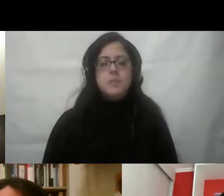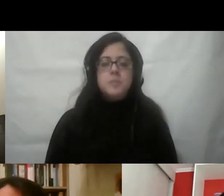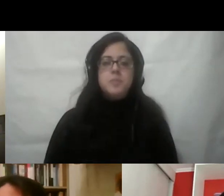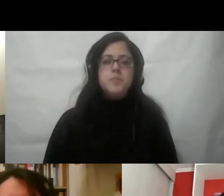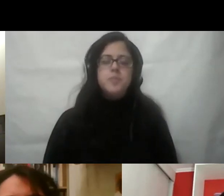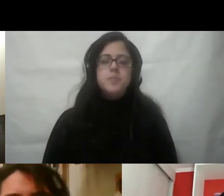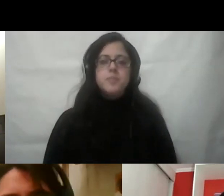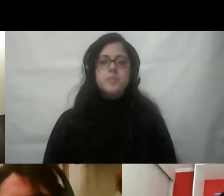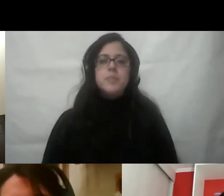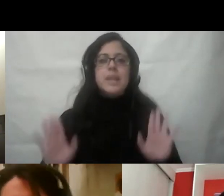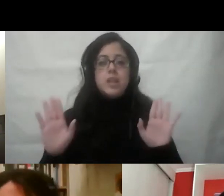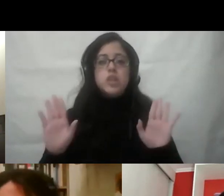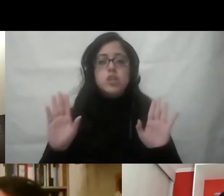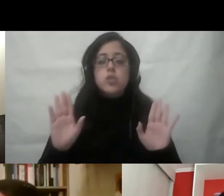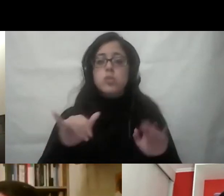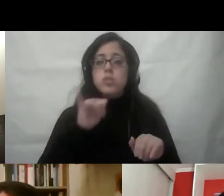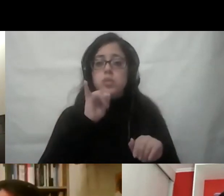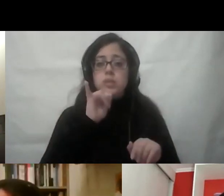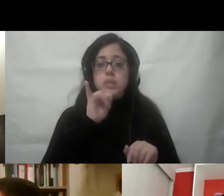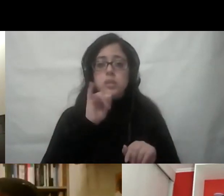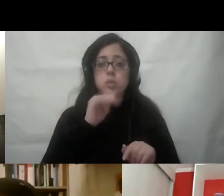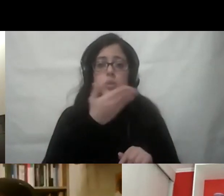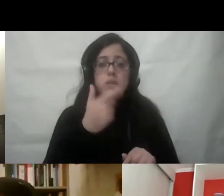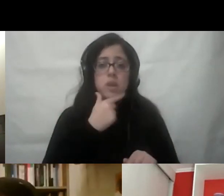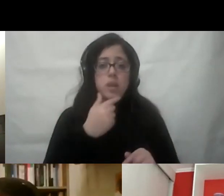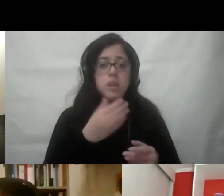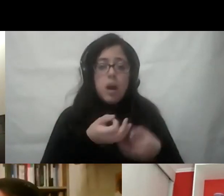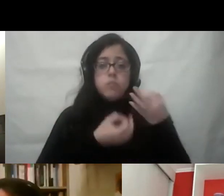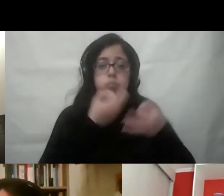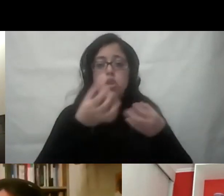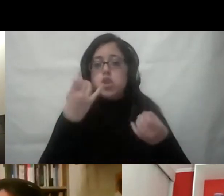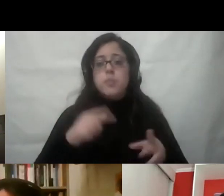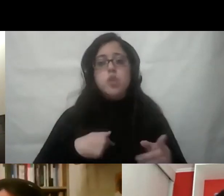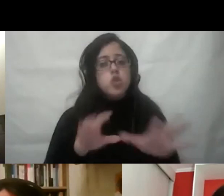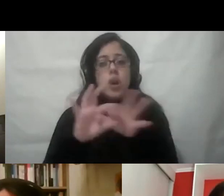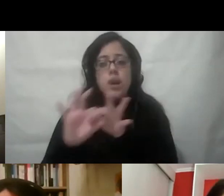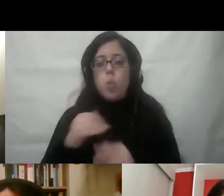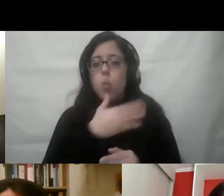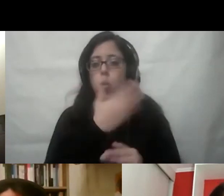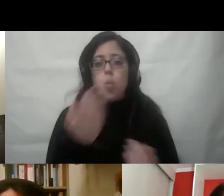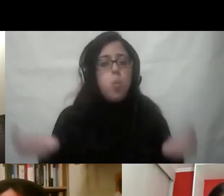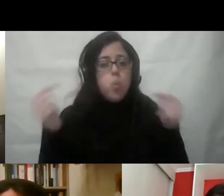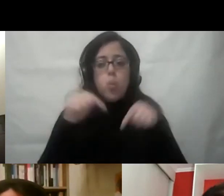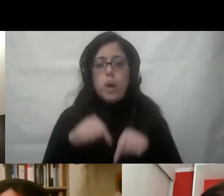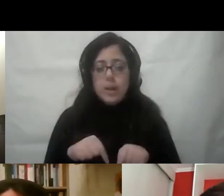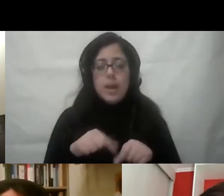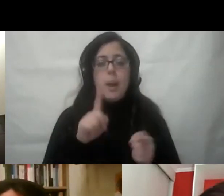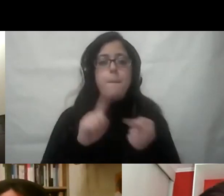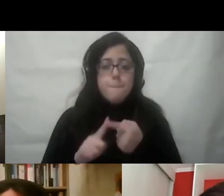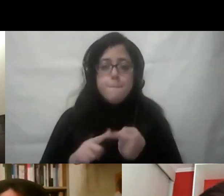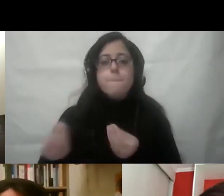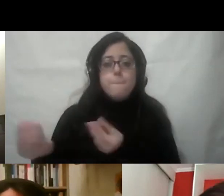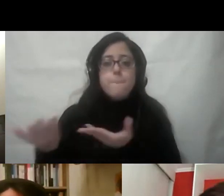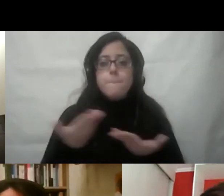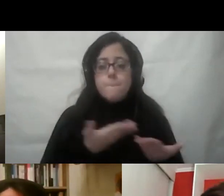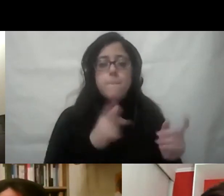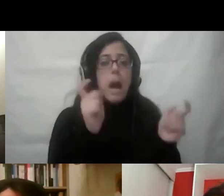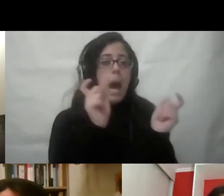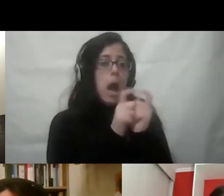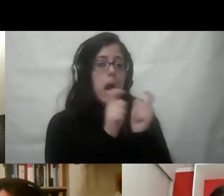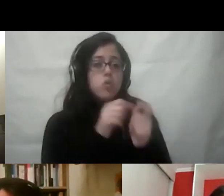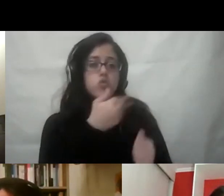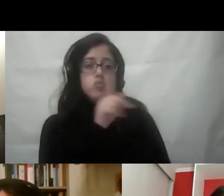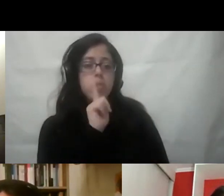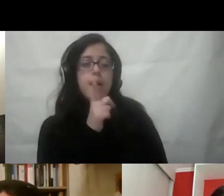Eso, Denise, no sé si alguien quiere decir algo más, pero yo simplemente agradecer a los que hayan estado acá, de invitarlos a contactarnos si tienen